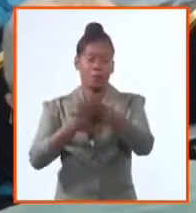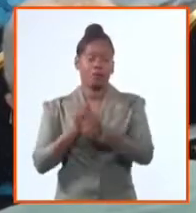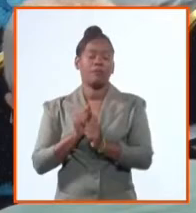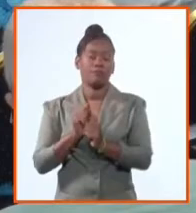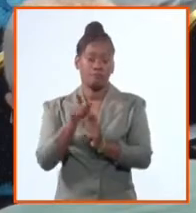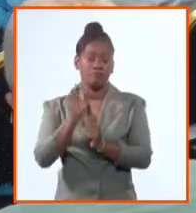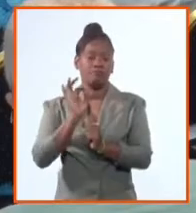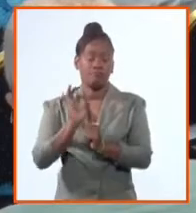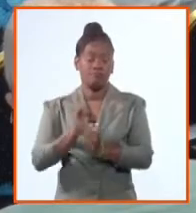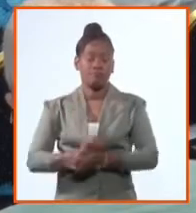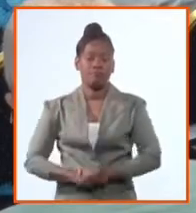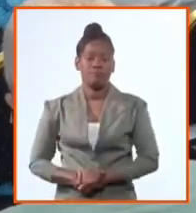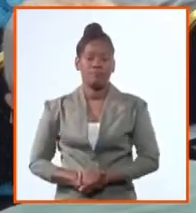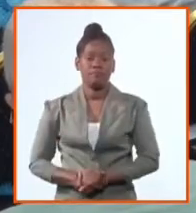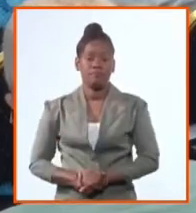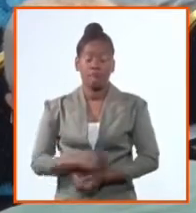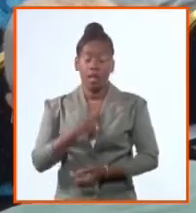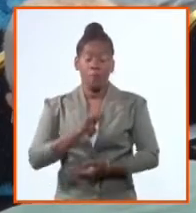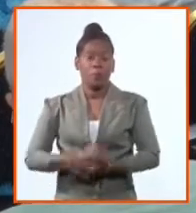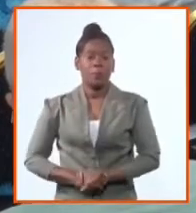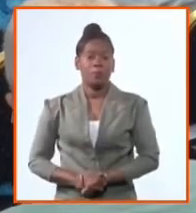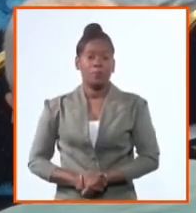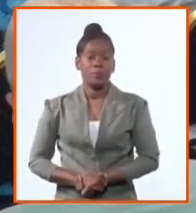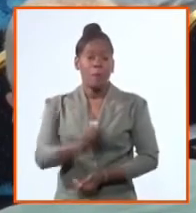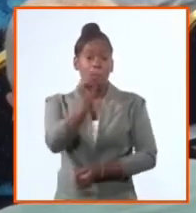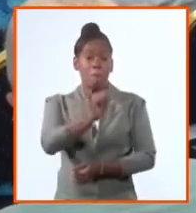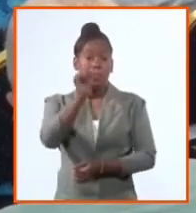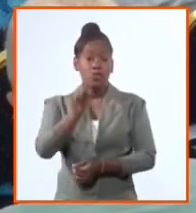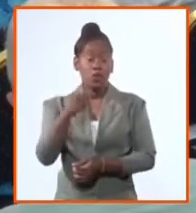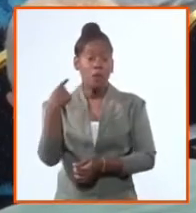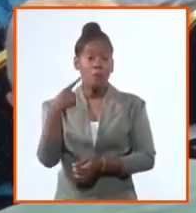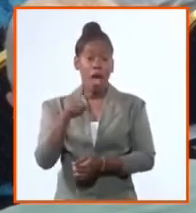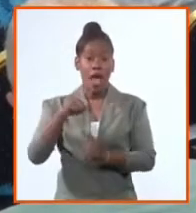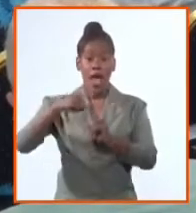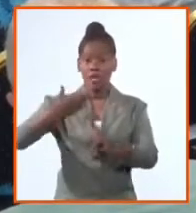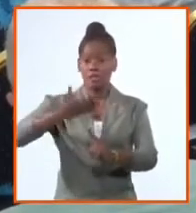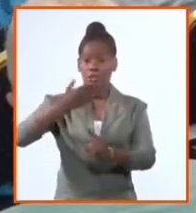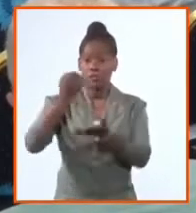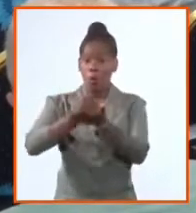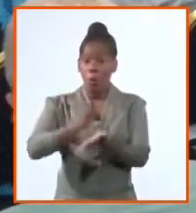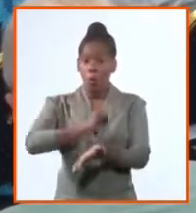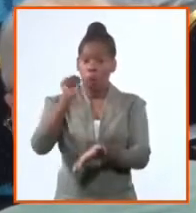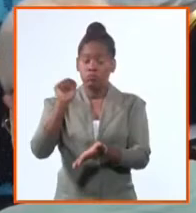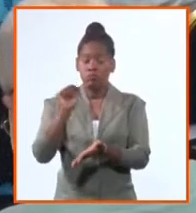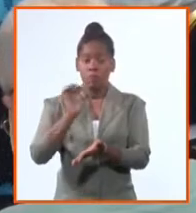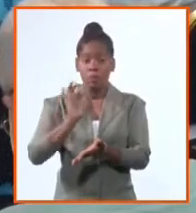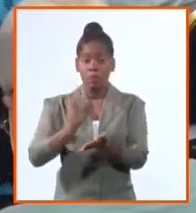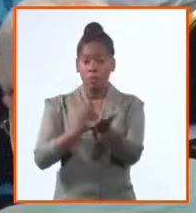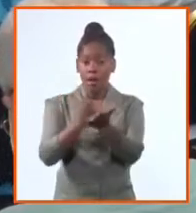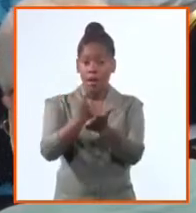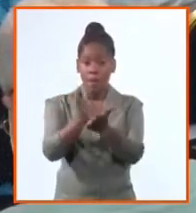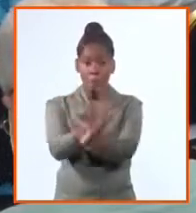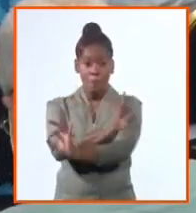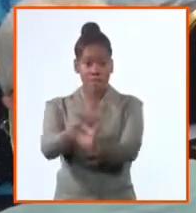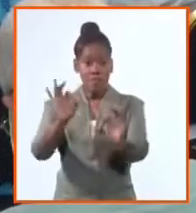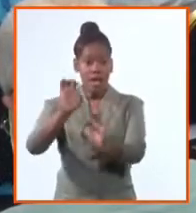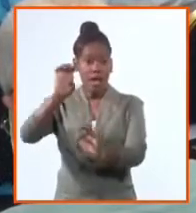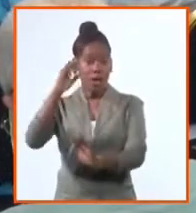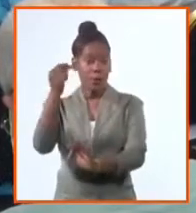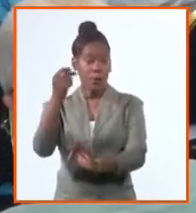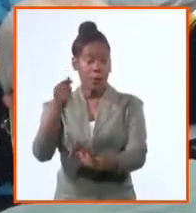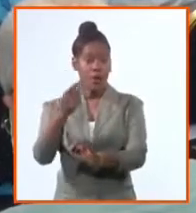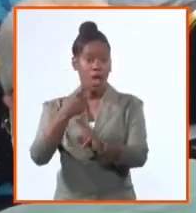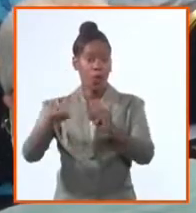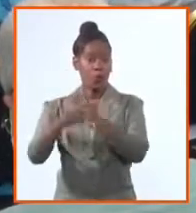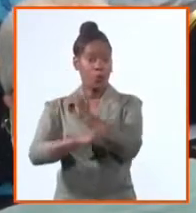prácticas. Aquí no hay compañeros que se especialicen con la importancia que yo pienso que tiene en estudiar hoy la economía de